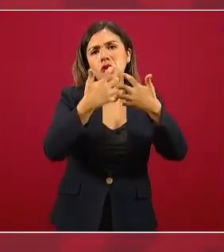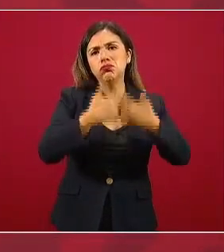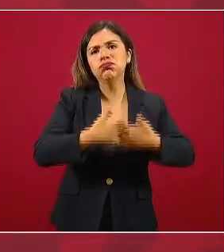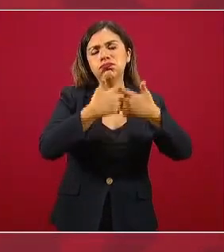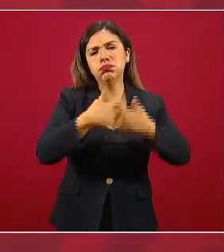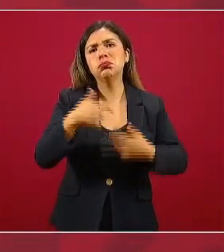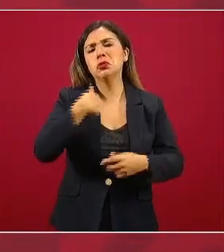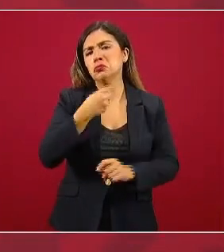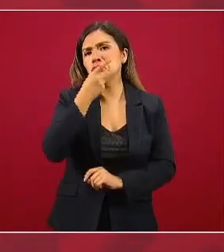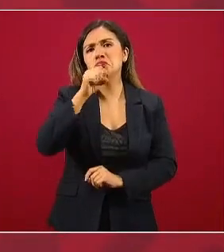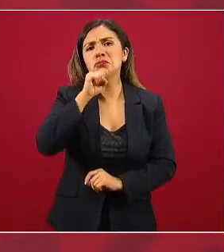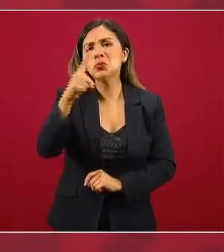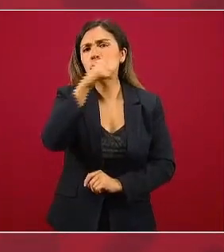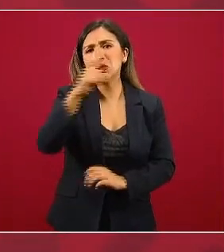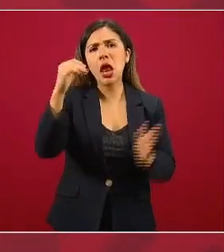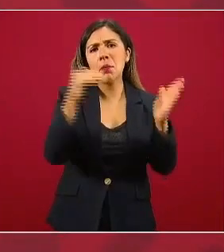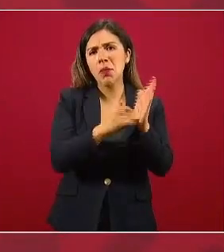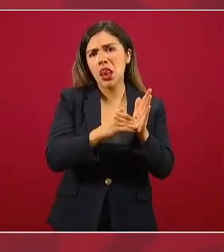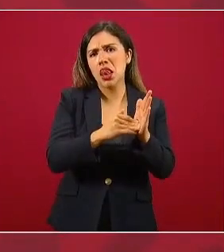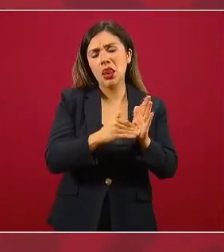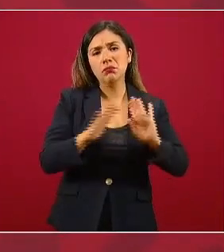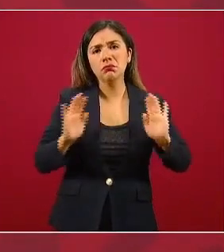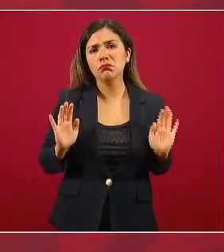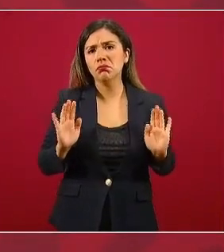nuestra oferta de 100 mil barriles